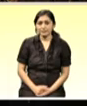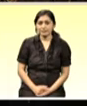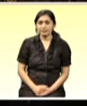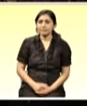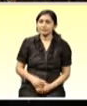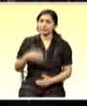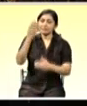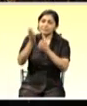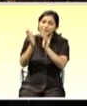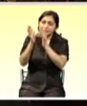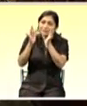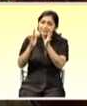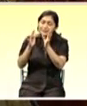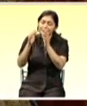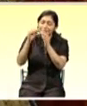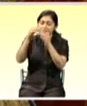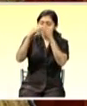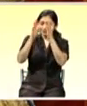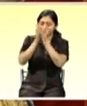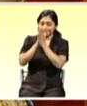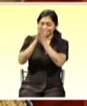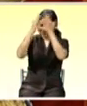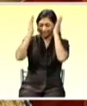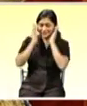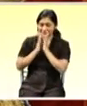Atributos de María Estrella.